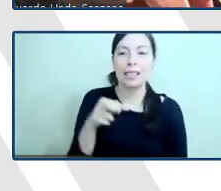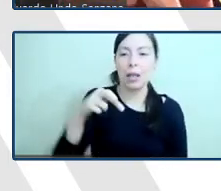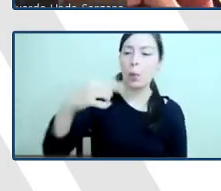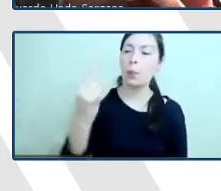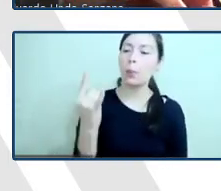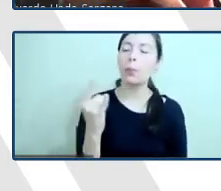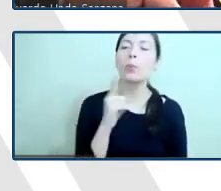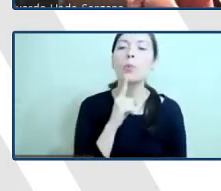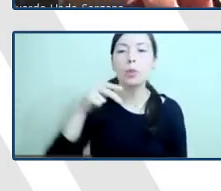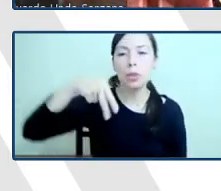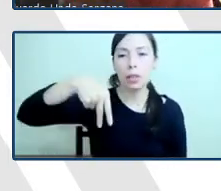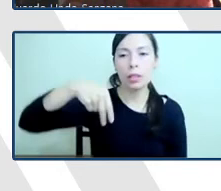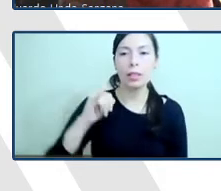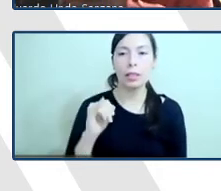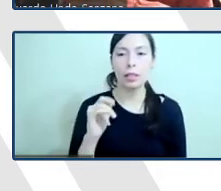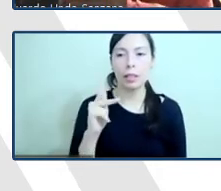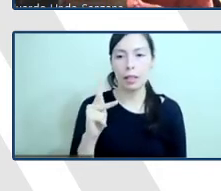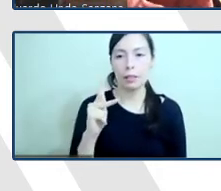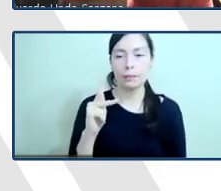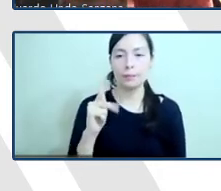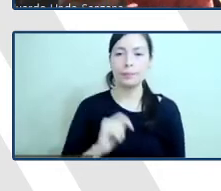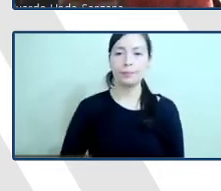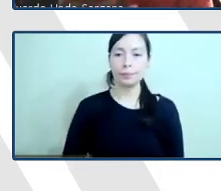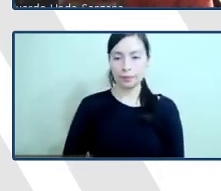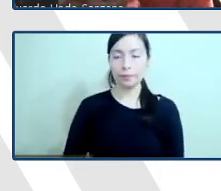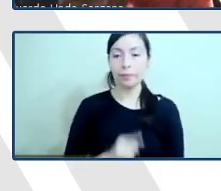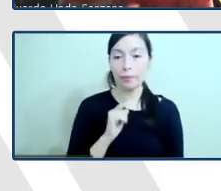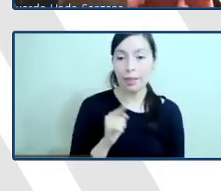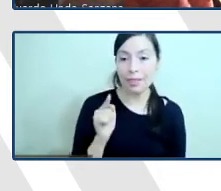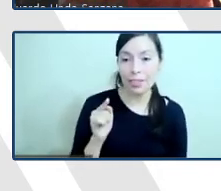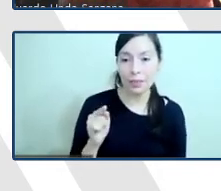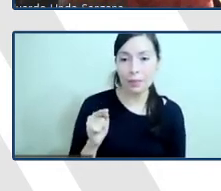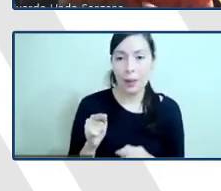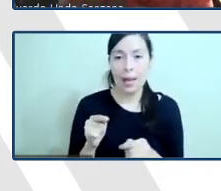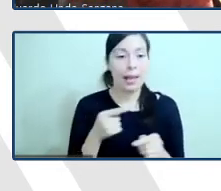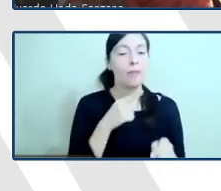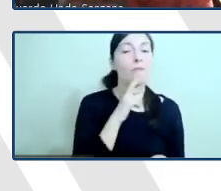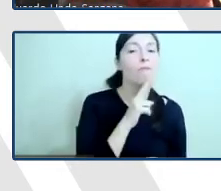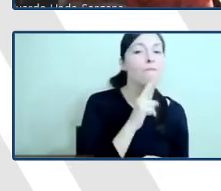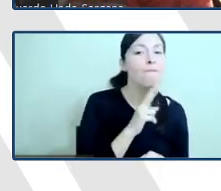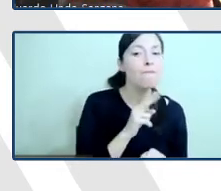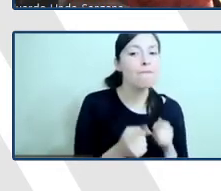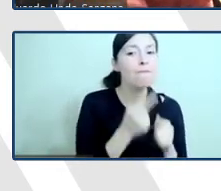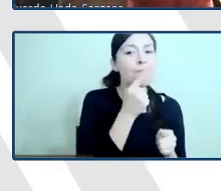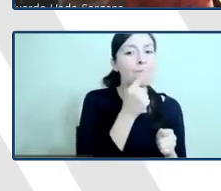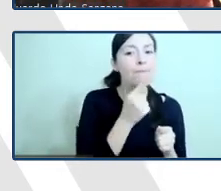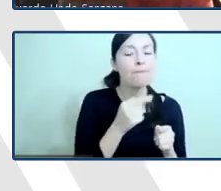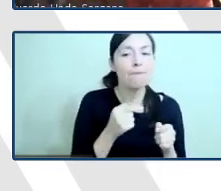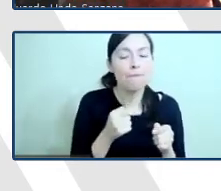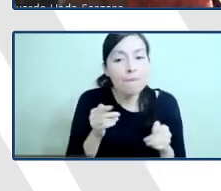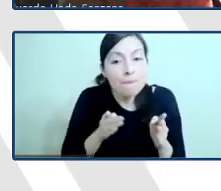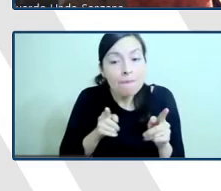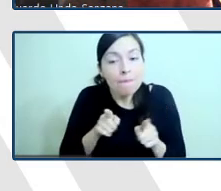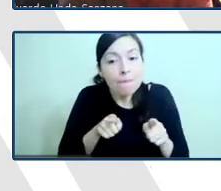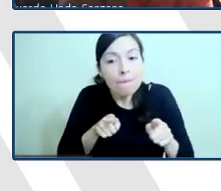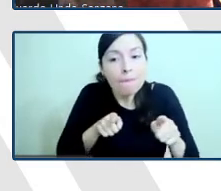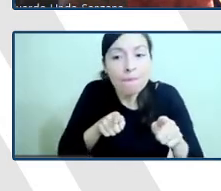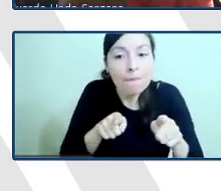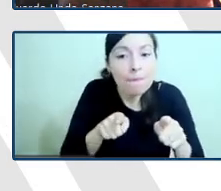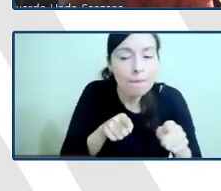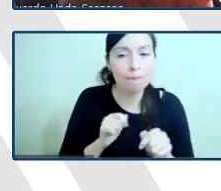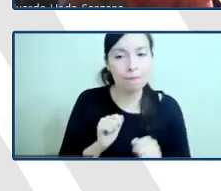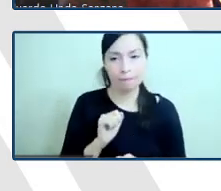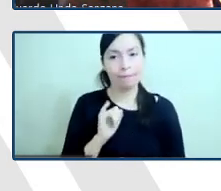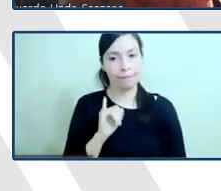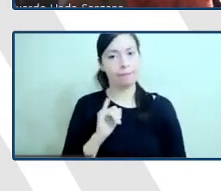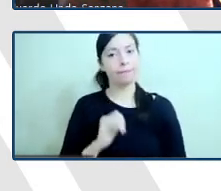tan atrás en relación a los soviéticos que rápidamente quisieron hacer muchas cosas que fueran muy dramáticas en cuanto a organización,